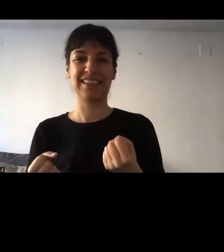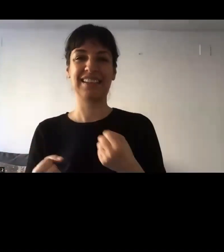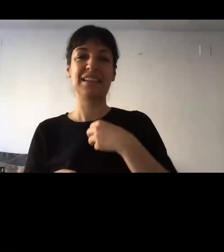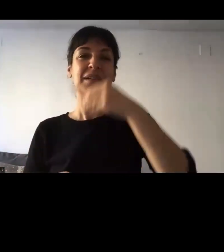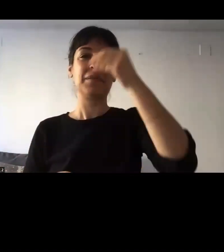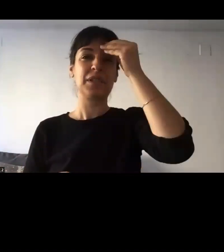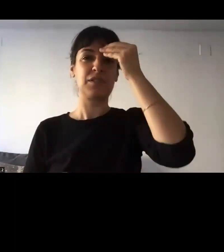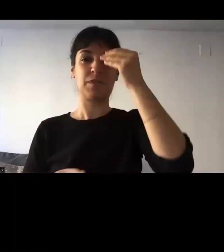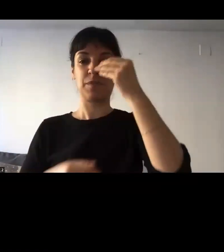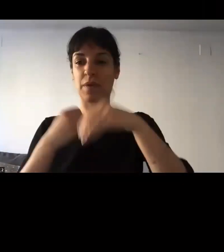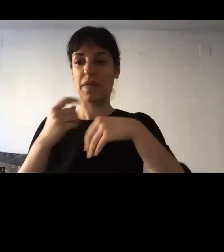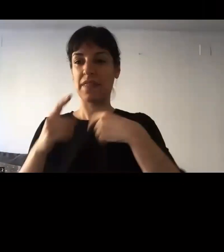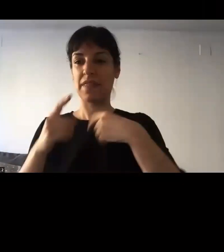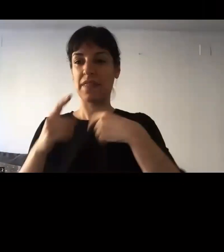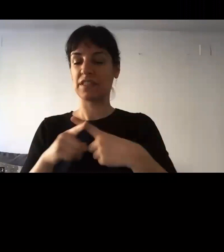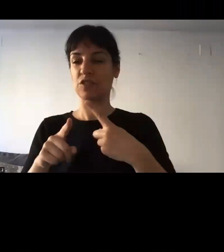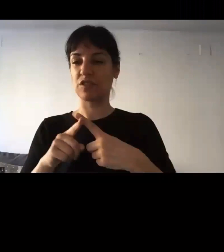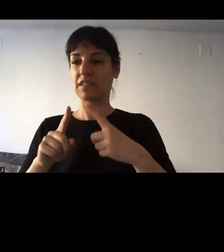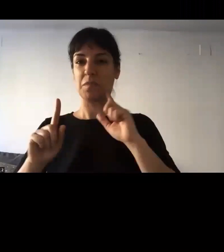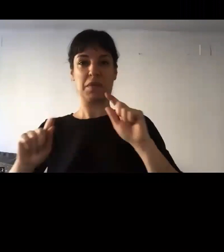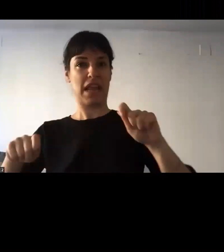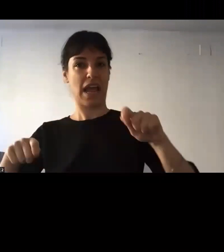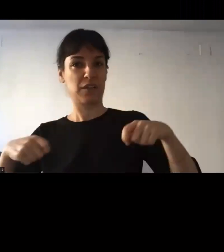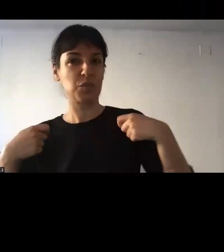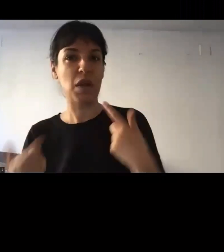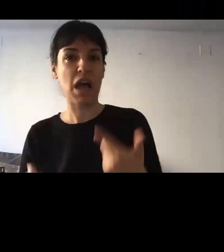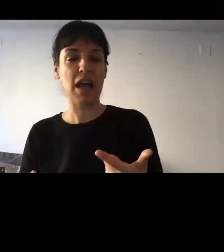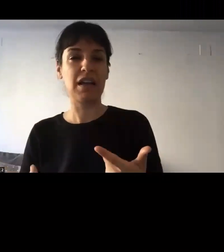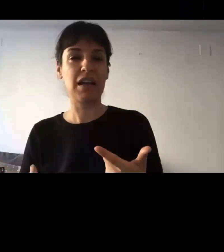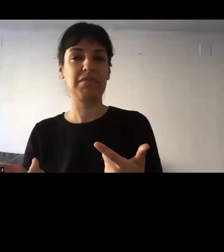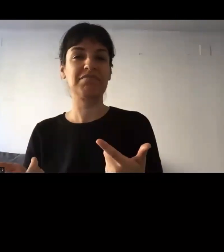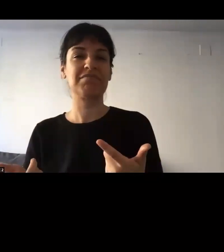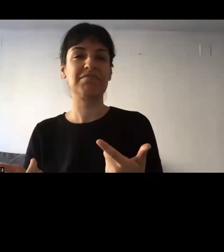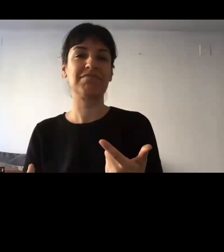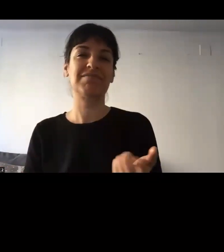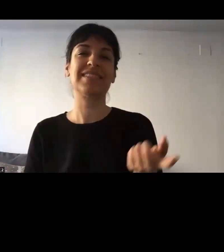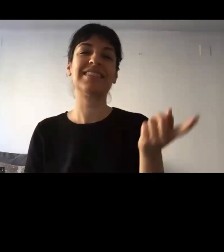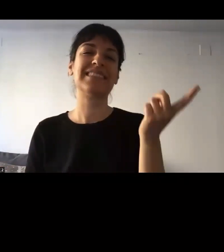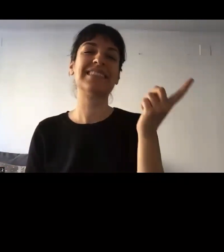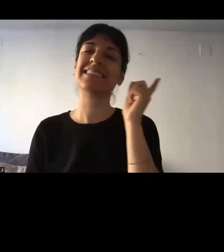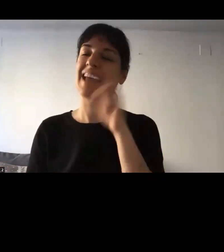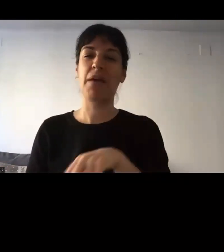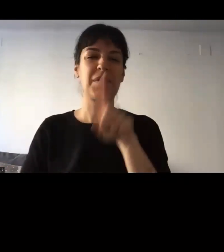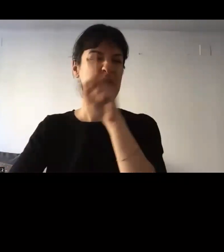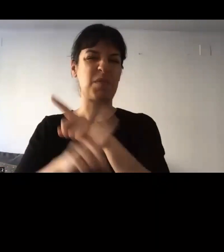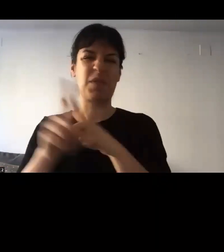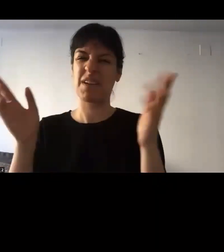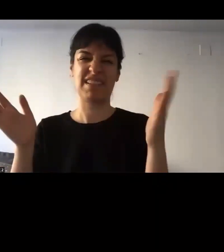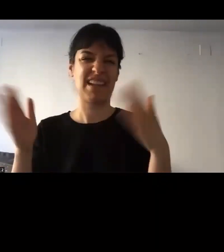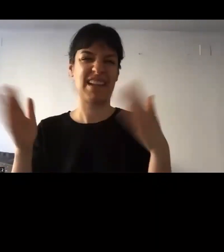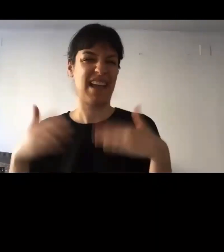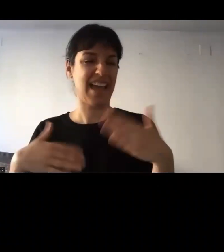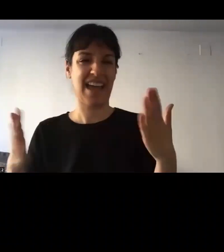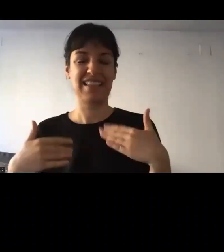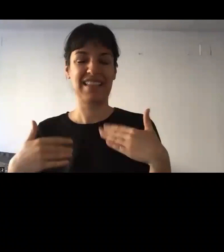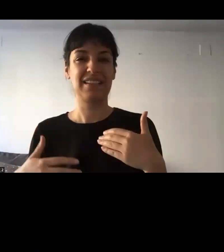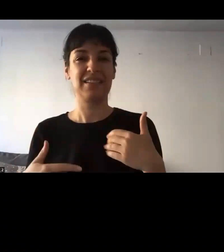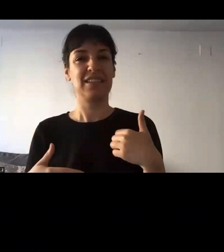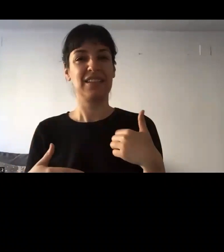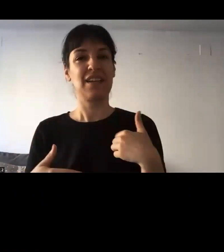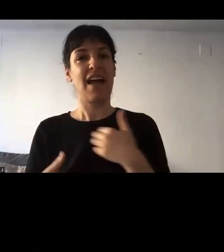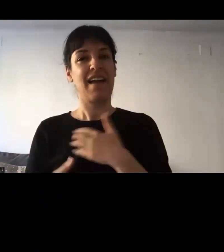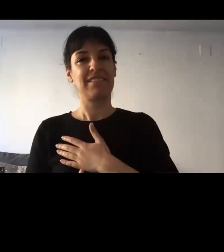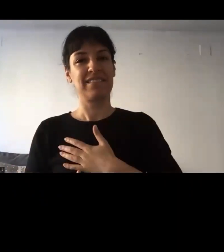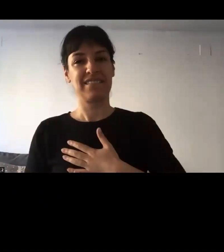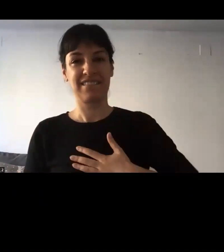manera natural, se va a saber y no va a haber ningún tipo de problema. Yo también quiero que, con todo esto que os